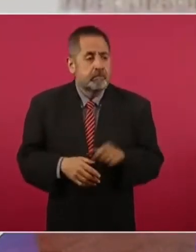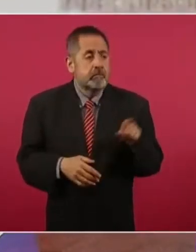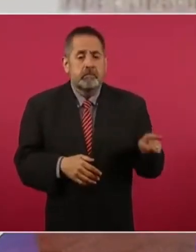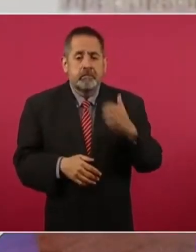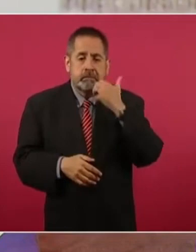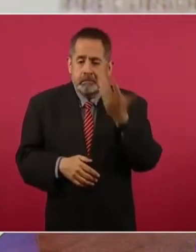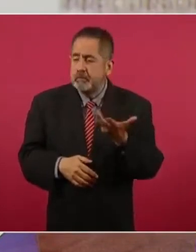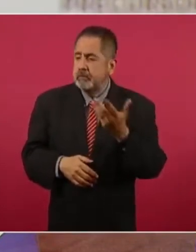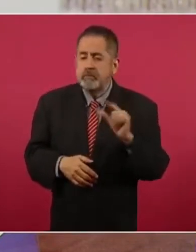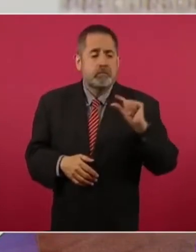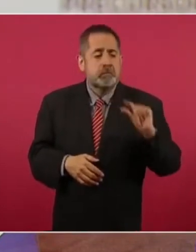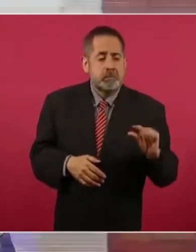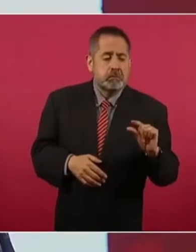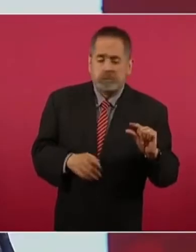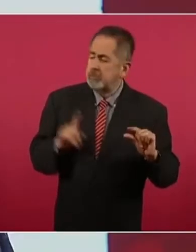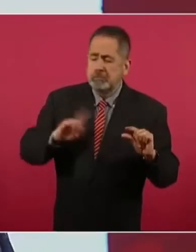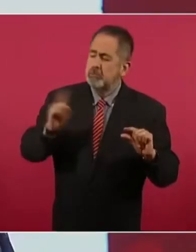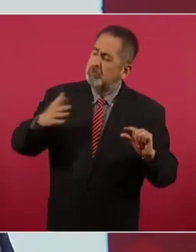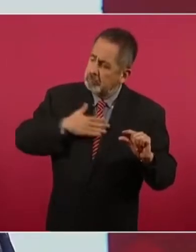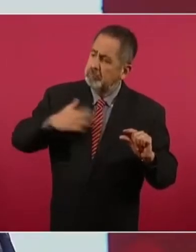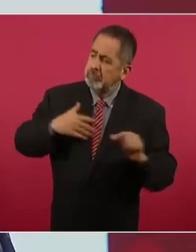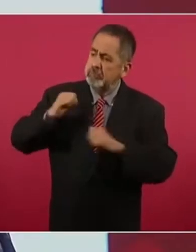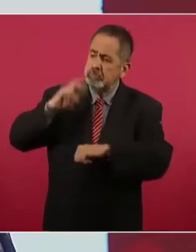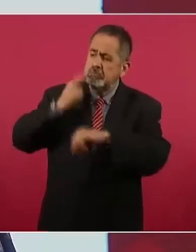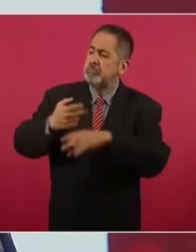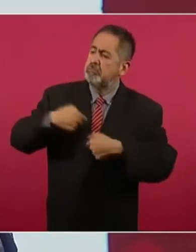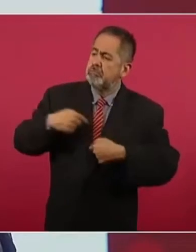quieren, siendo minoritarios,